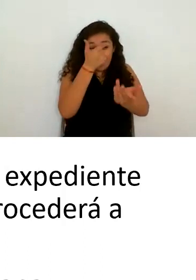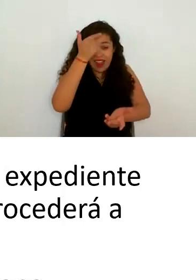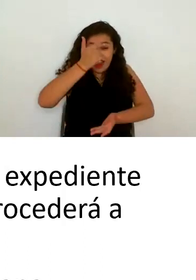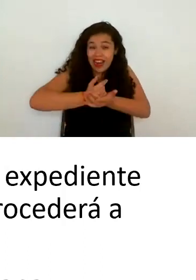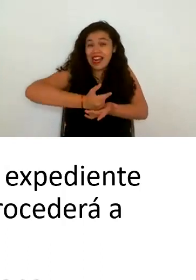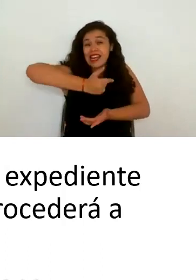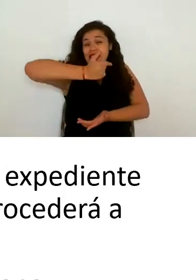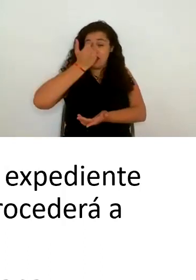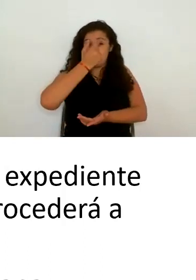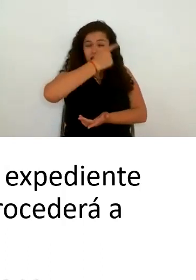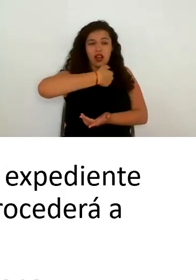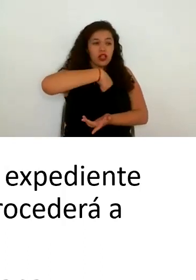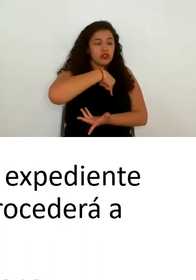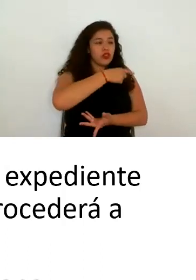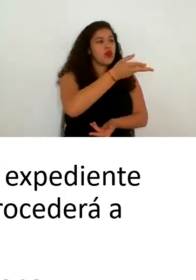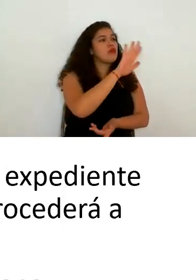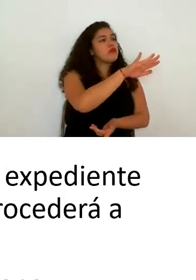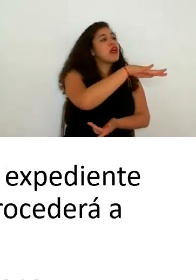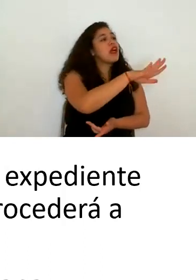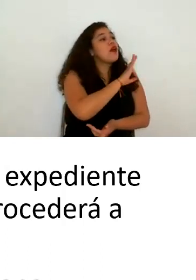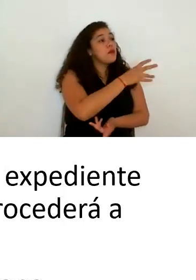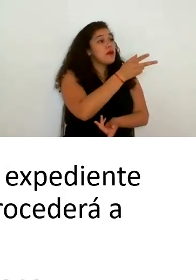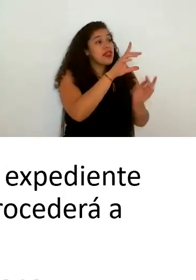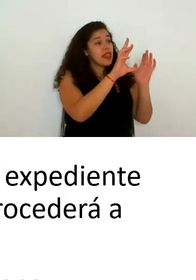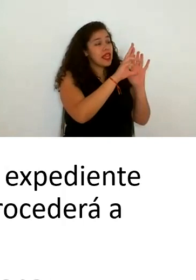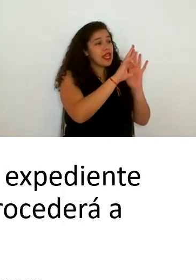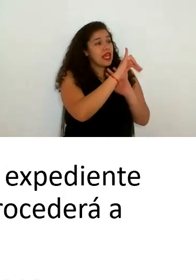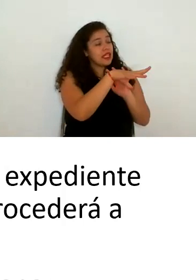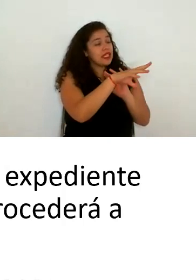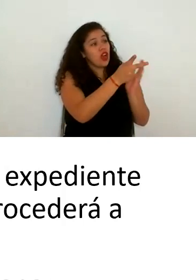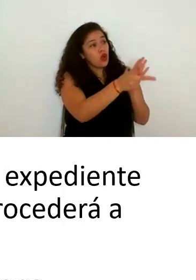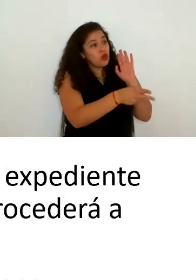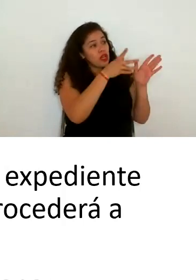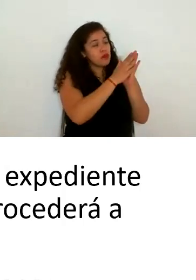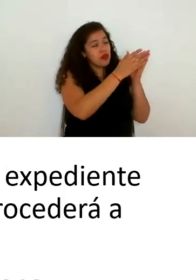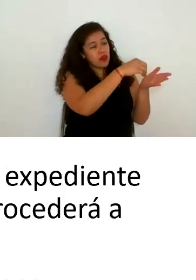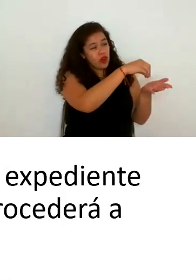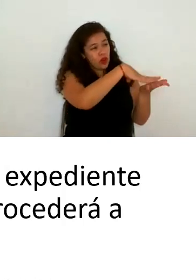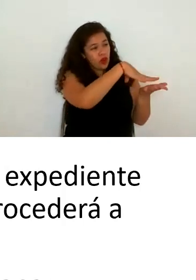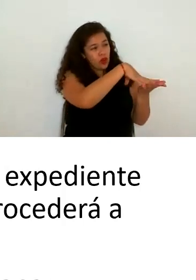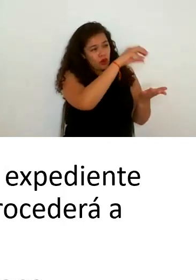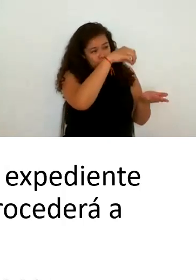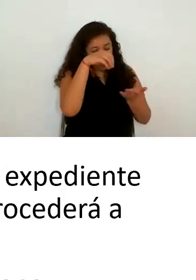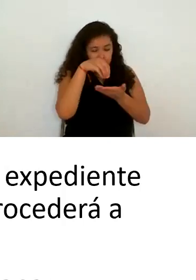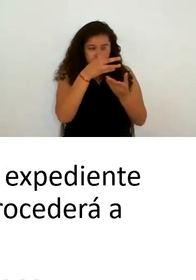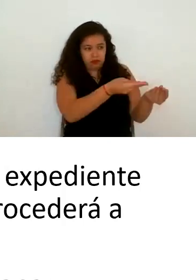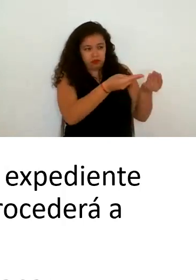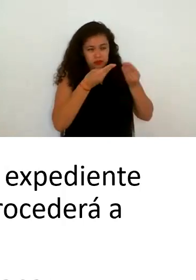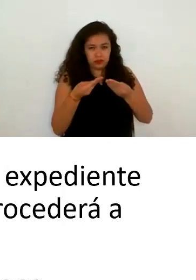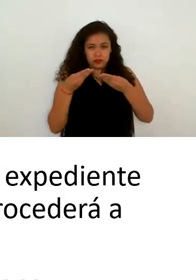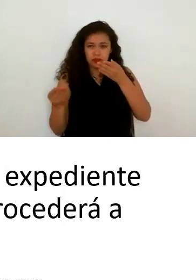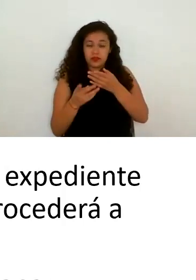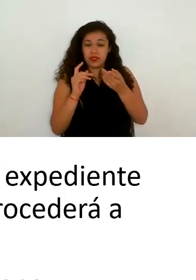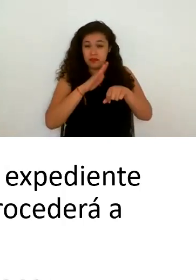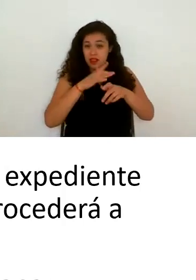de reemplazar. Le pedimos al trabajador que nos proporcione una fotocopia. Pero les decía, si es algo más